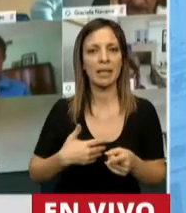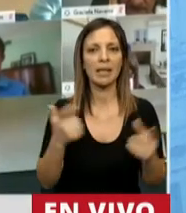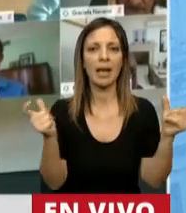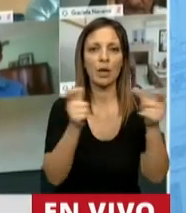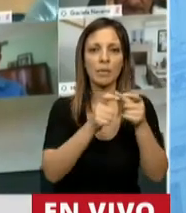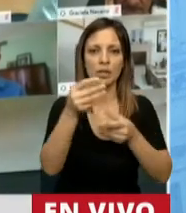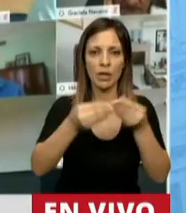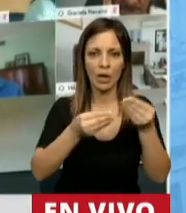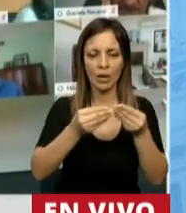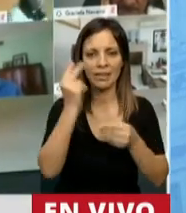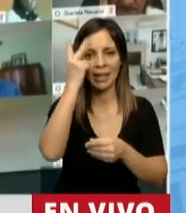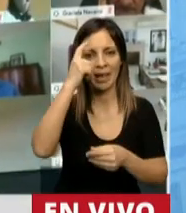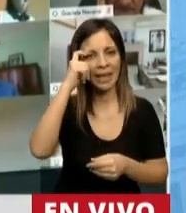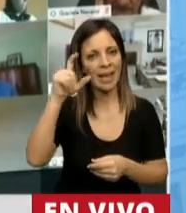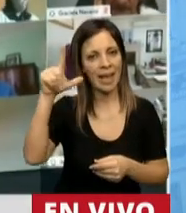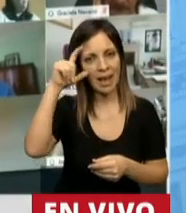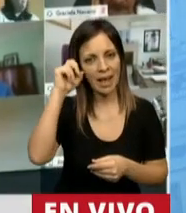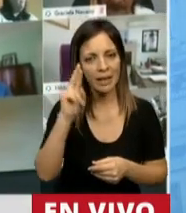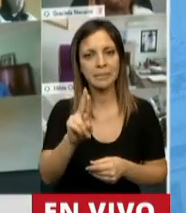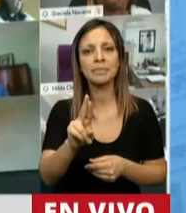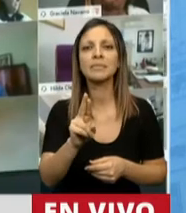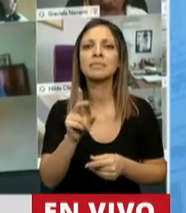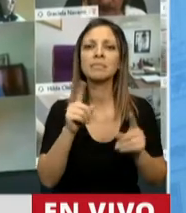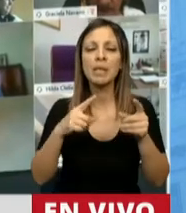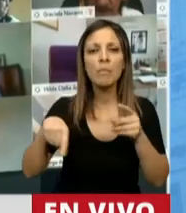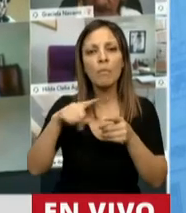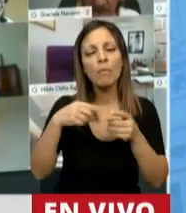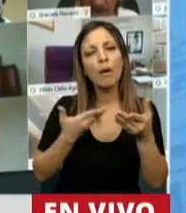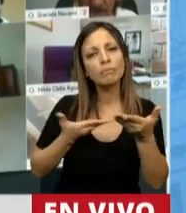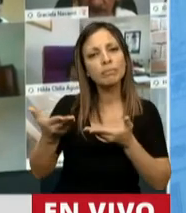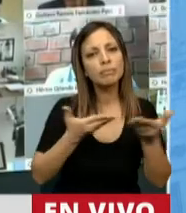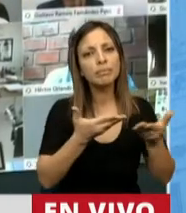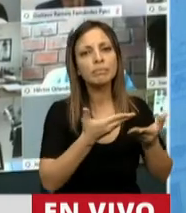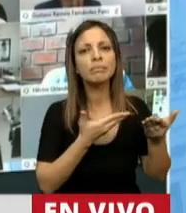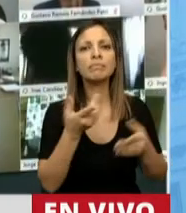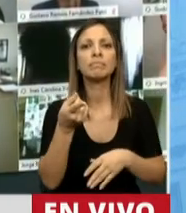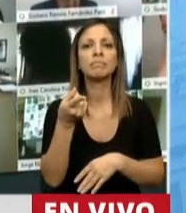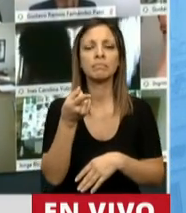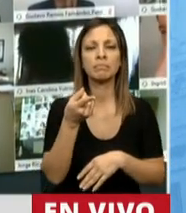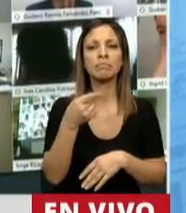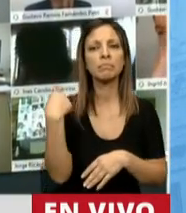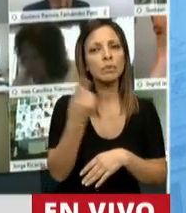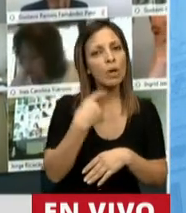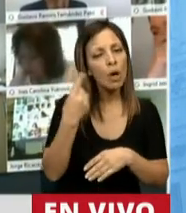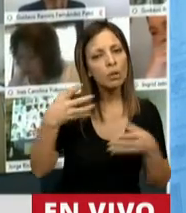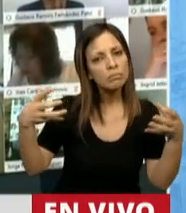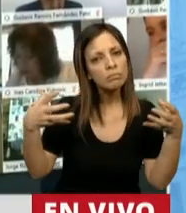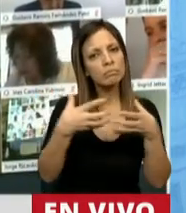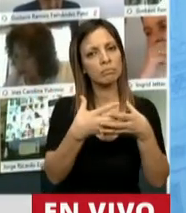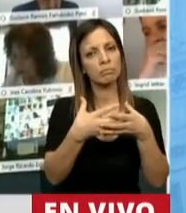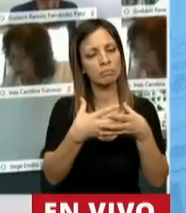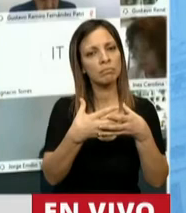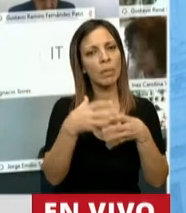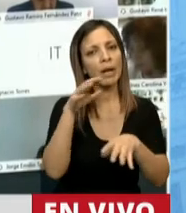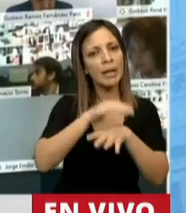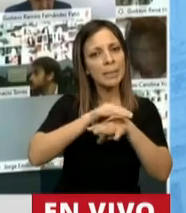Presupuesto, Carlos Heller, con quienes hemos estado intercambiando, hace que el conjunto de quien les habla y